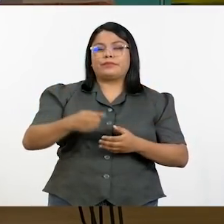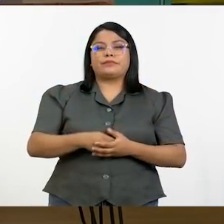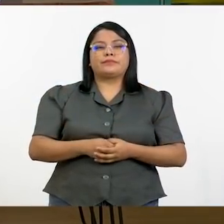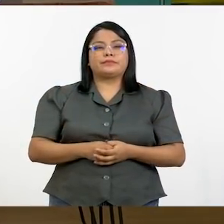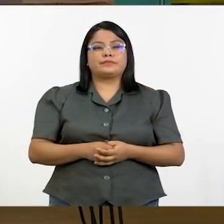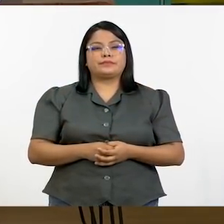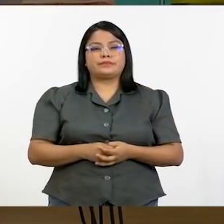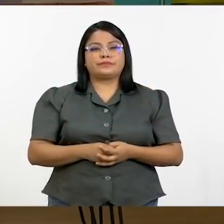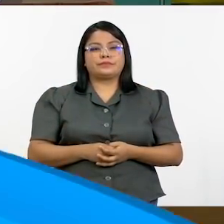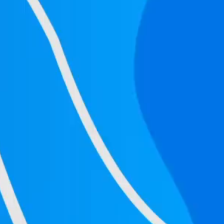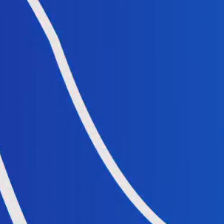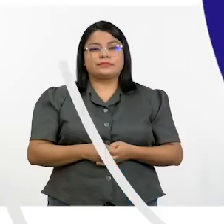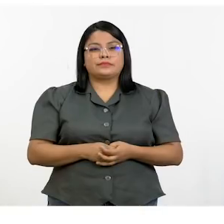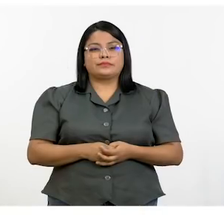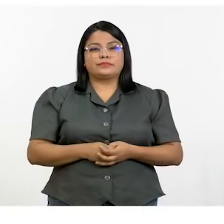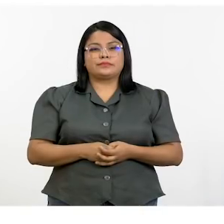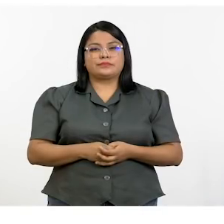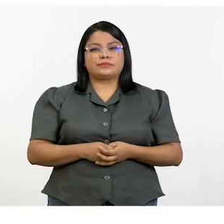siguiente cápsula.